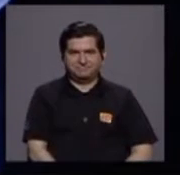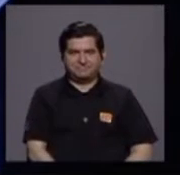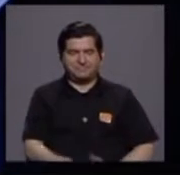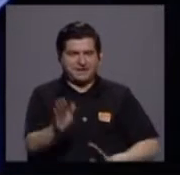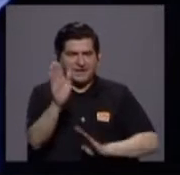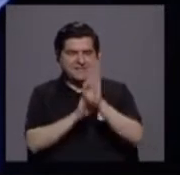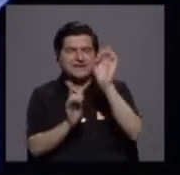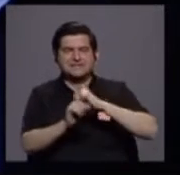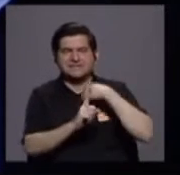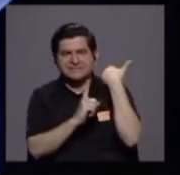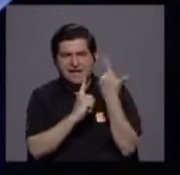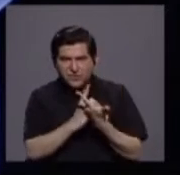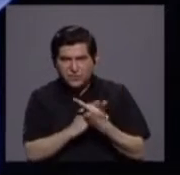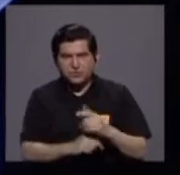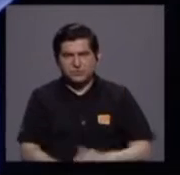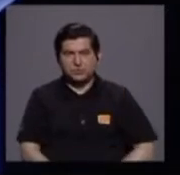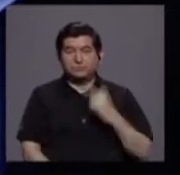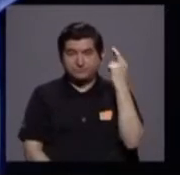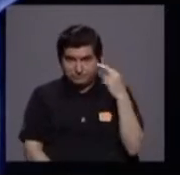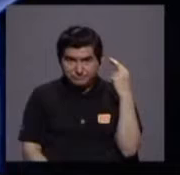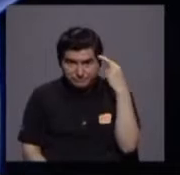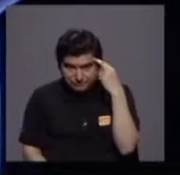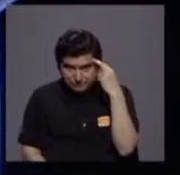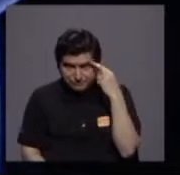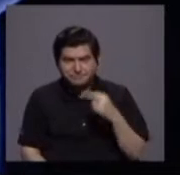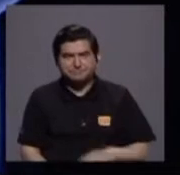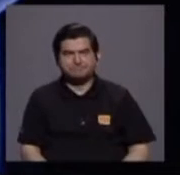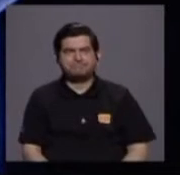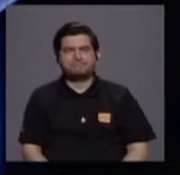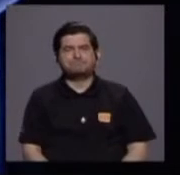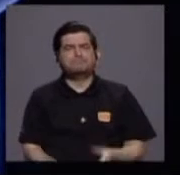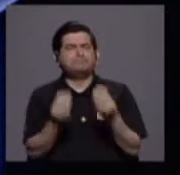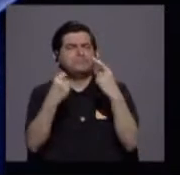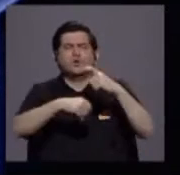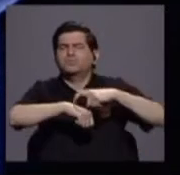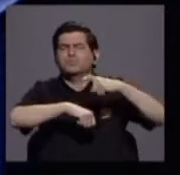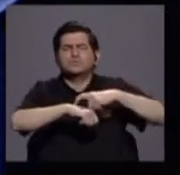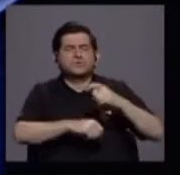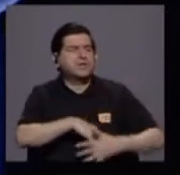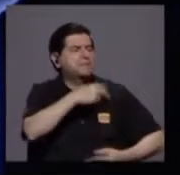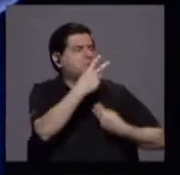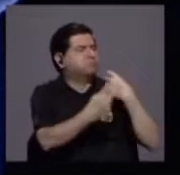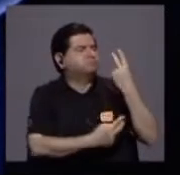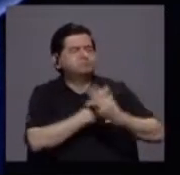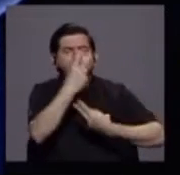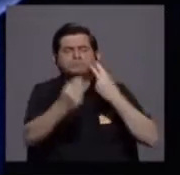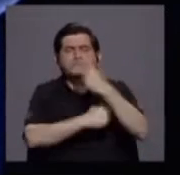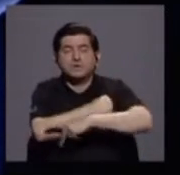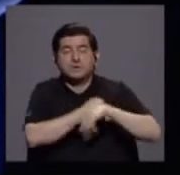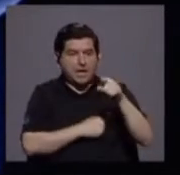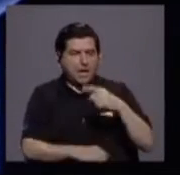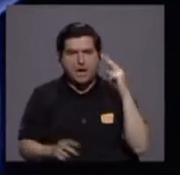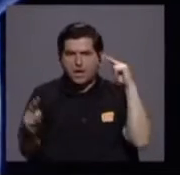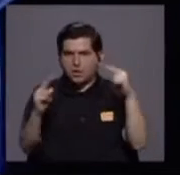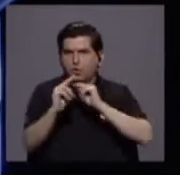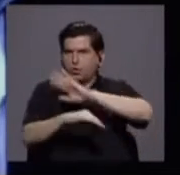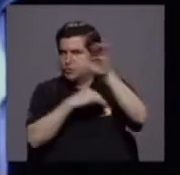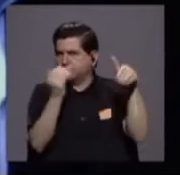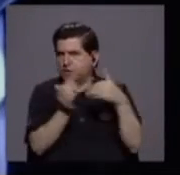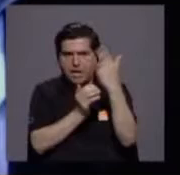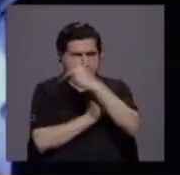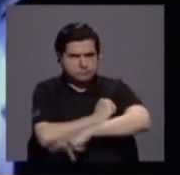desarrollo social, desarrollo económico, y por eso pasaba tanto tiempo viajando por el país. El hombre conocía cada rincón de este